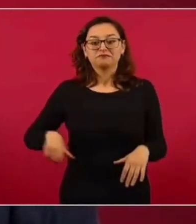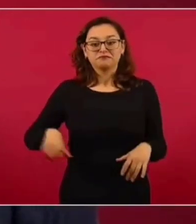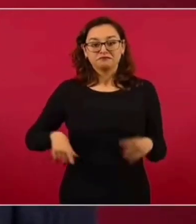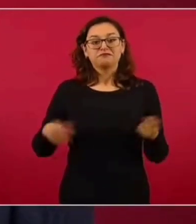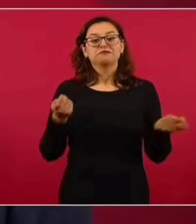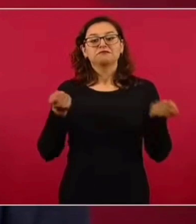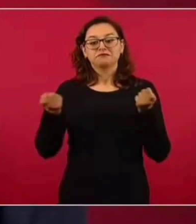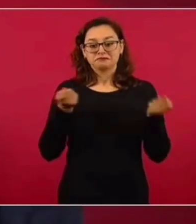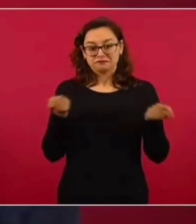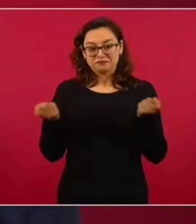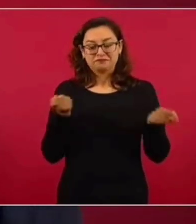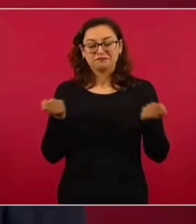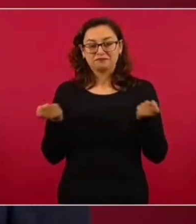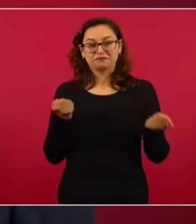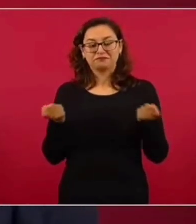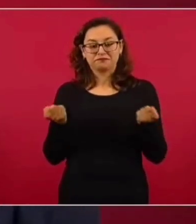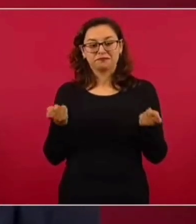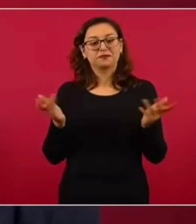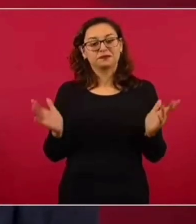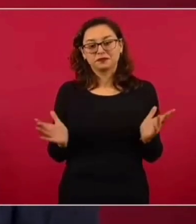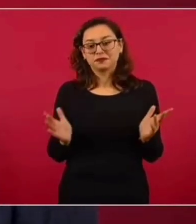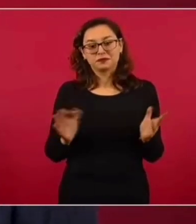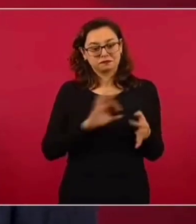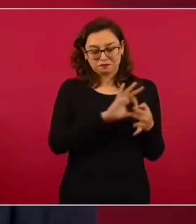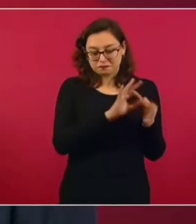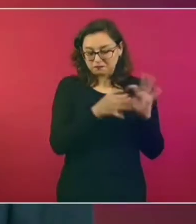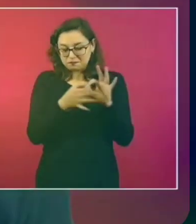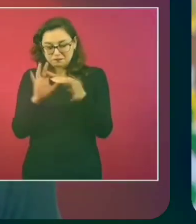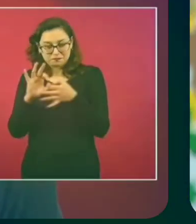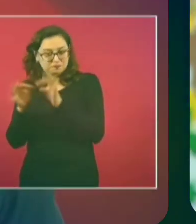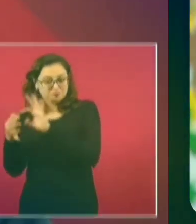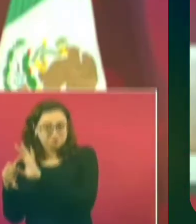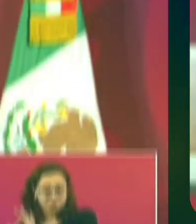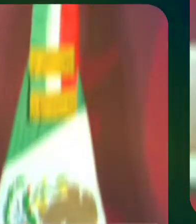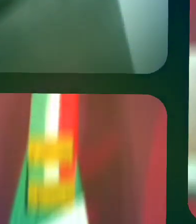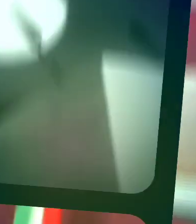Ese es el proceso, esa es la fórmula.